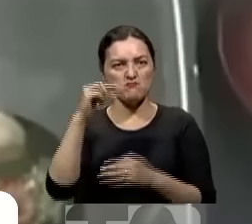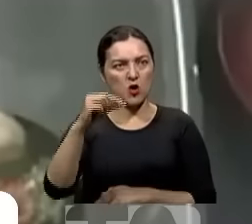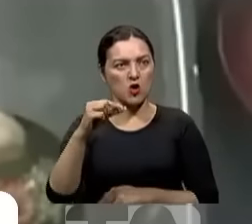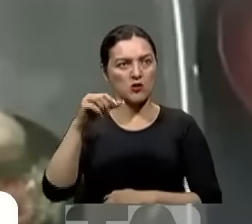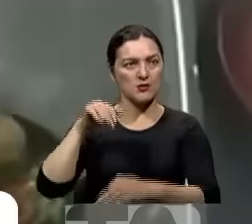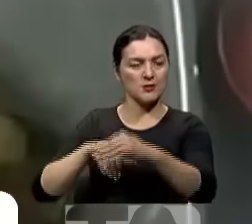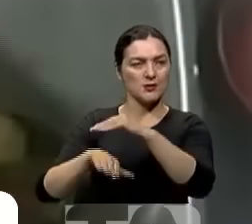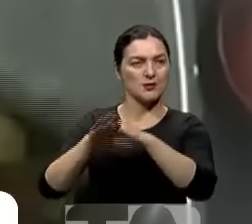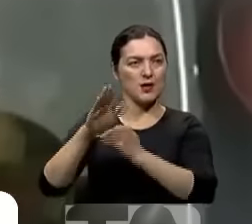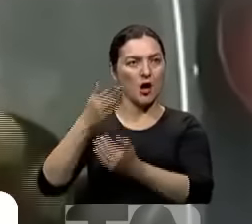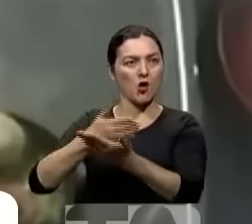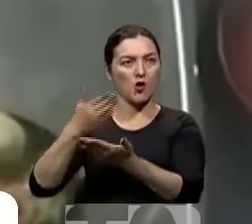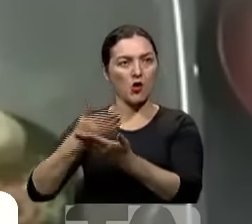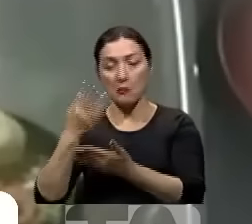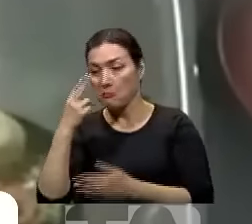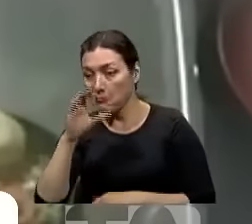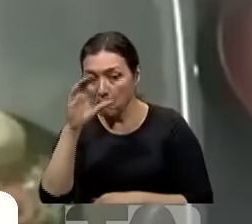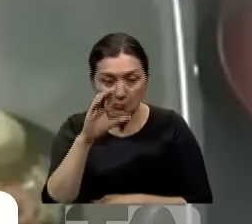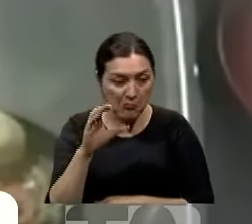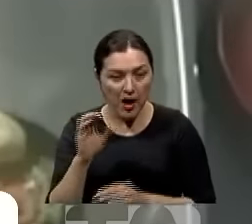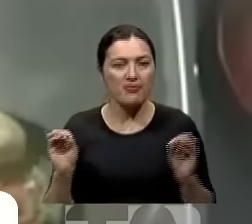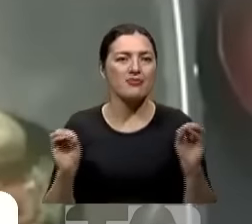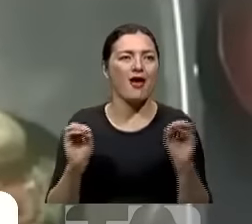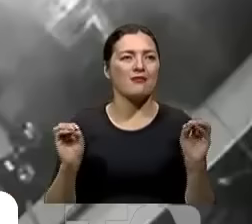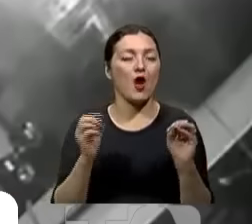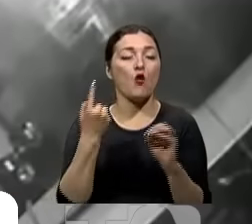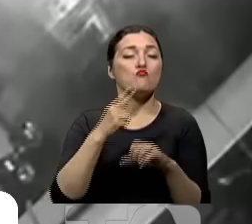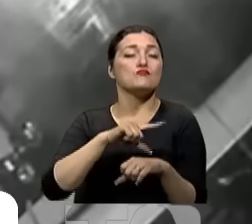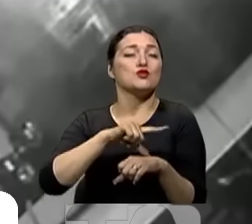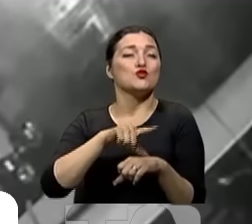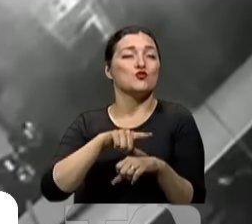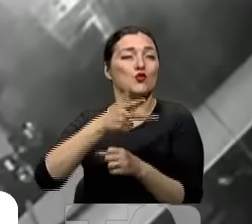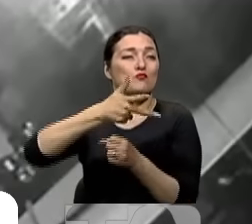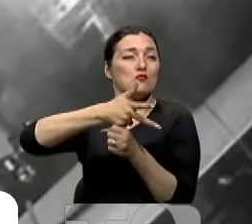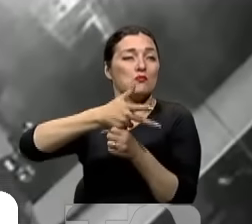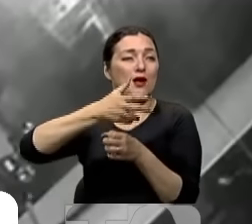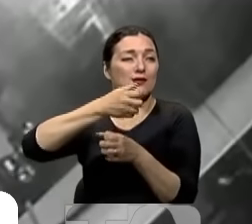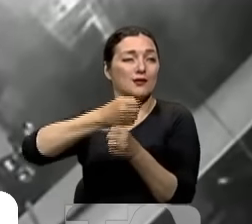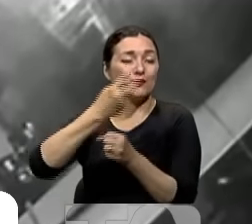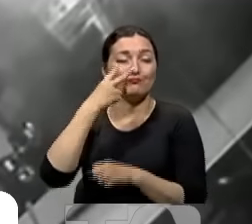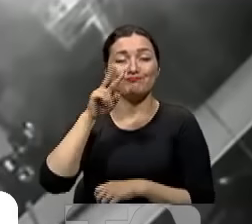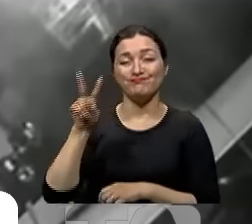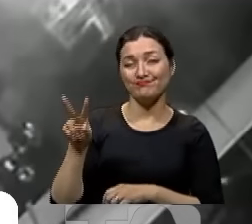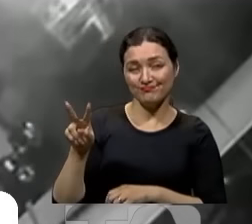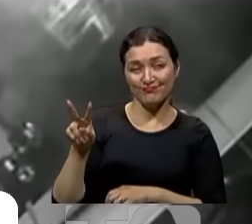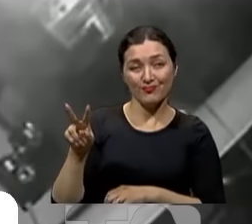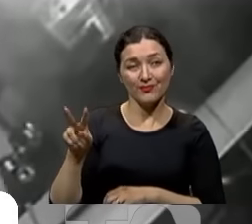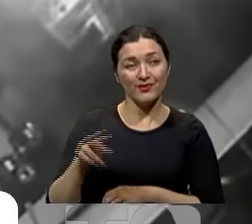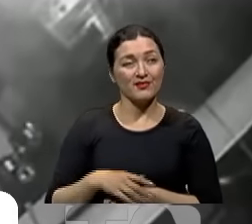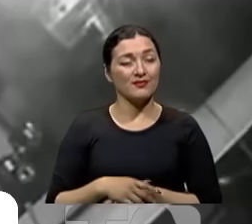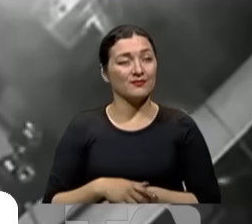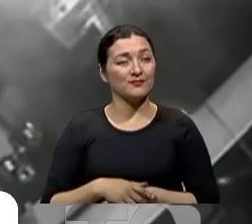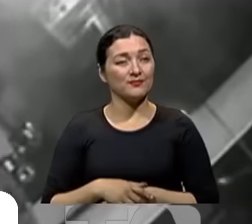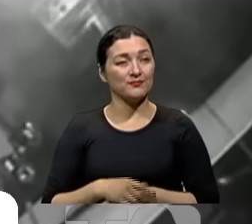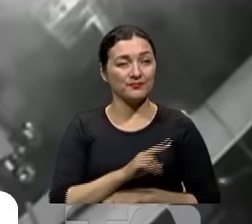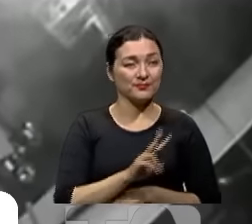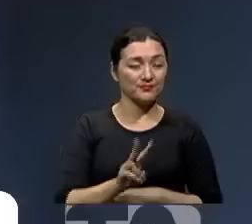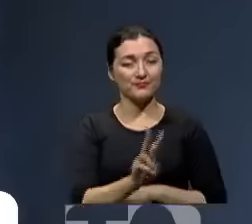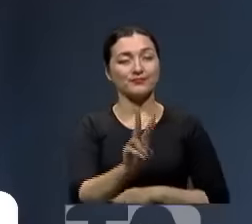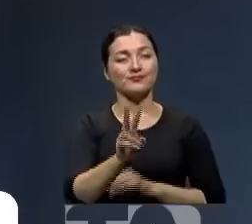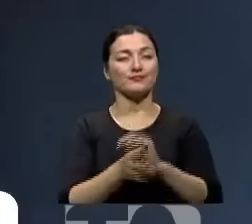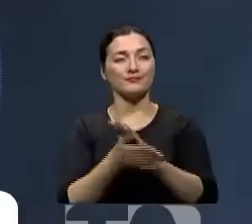Sin embargo, no encontraron nada. El atraco duró tan solo un minuto. En un video de cámaras de seguridad se observa cómo los delincuentes abandonan el